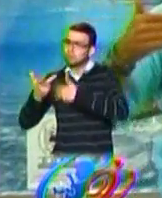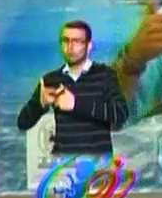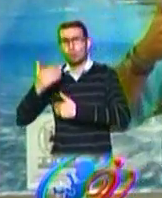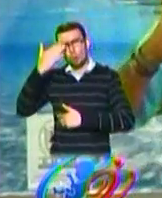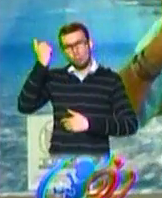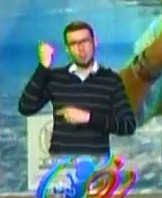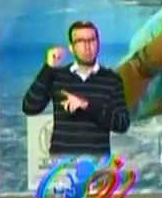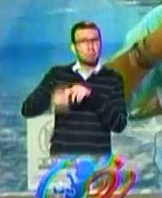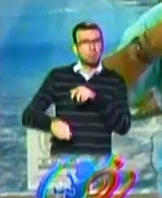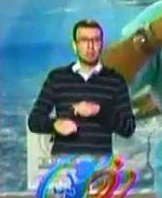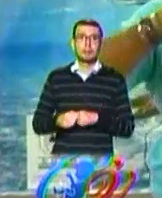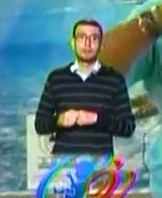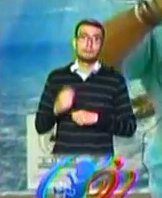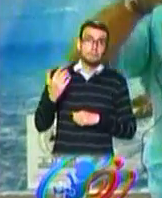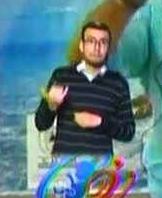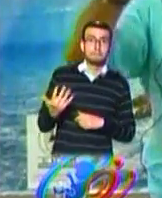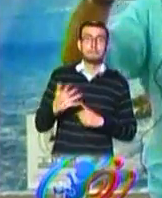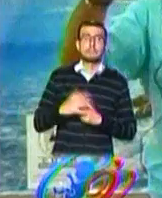olvidó que tenemos que